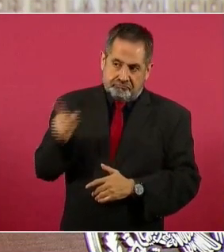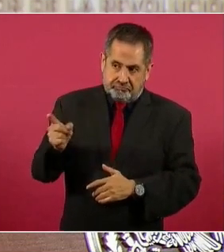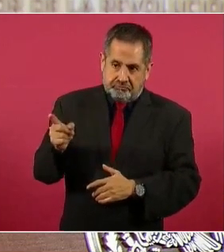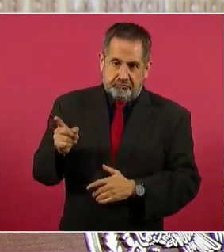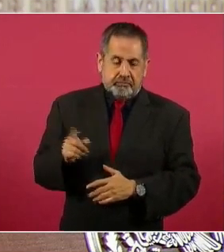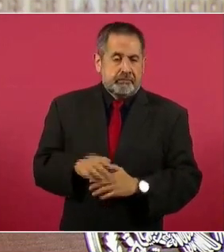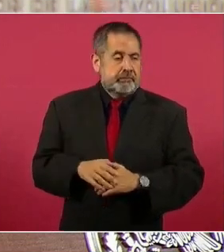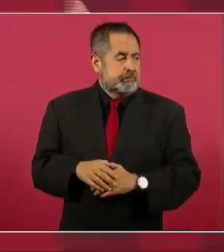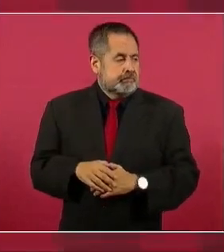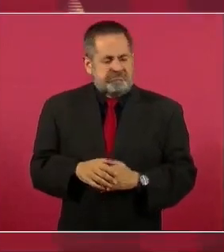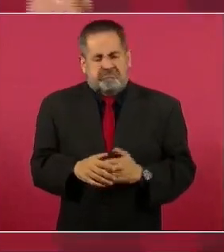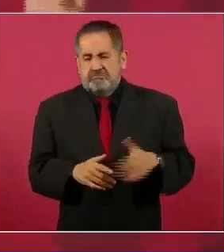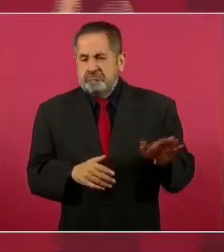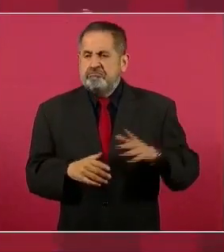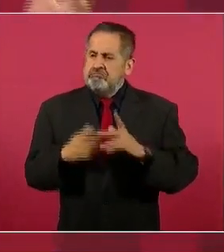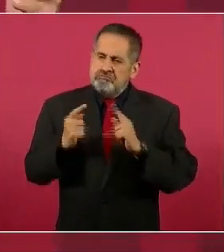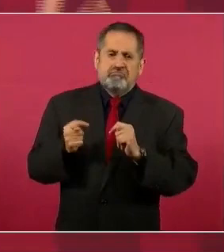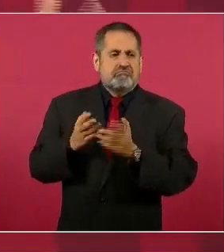y sale adelante